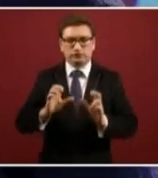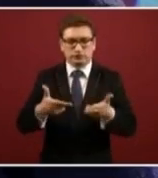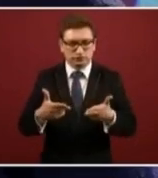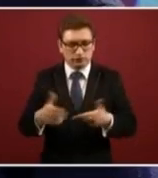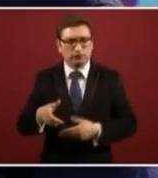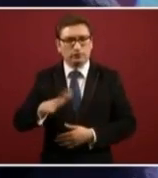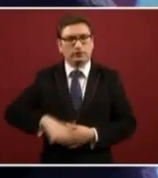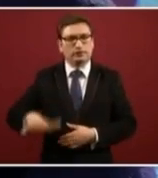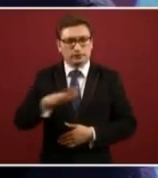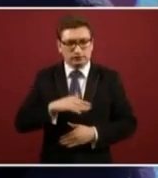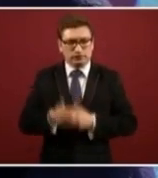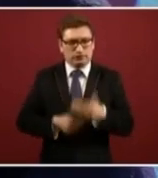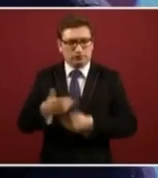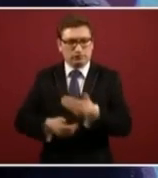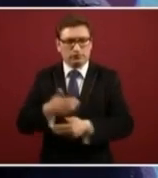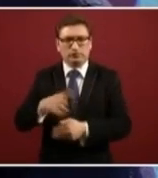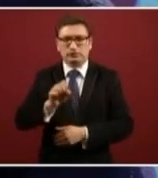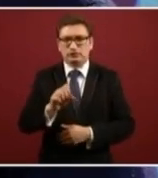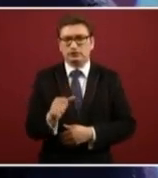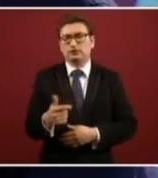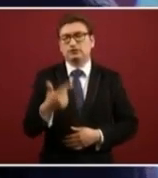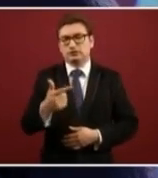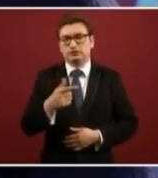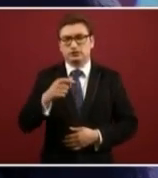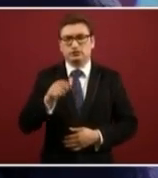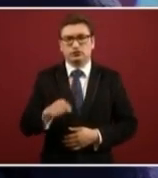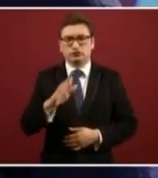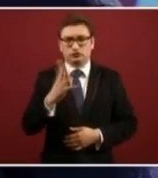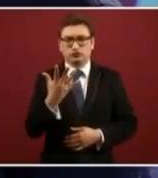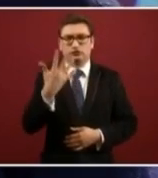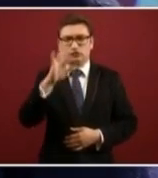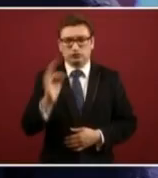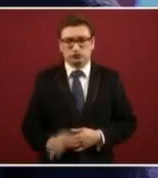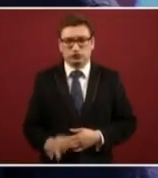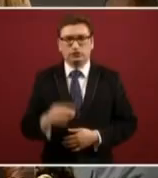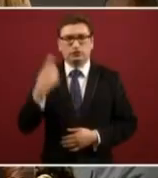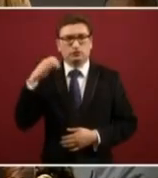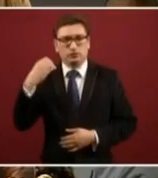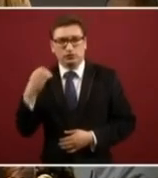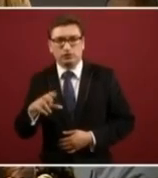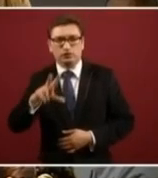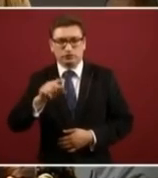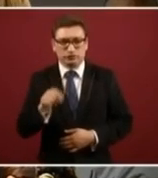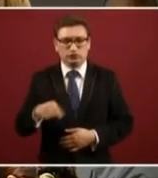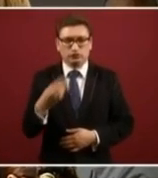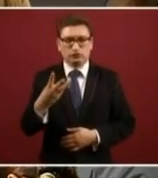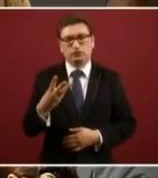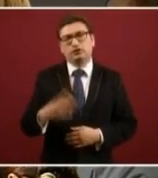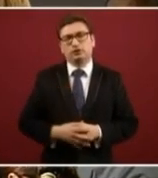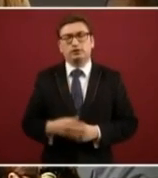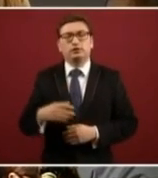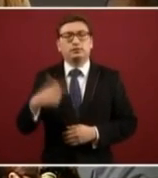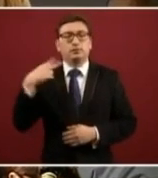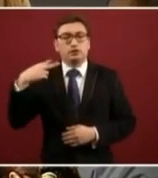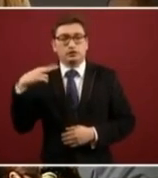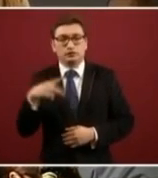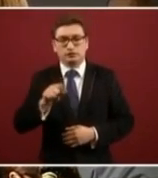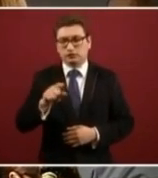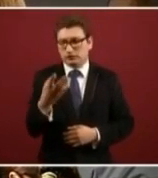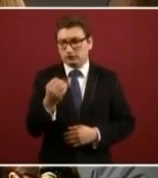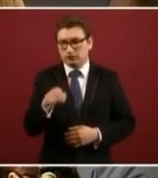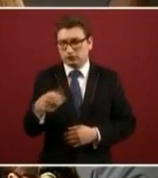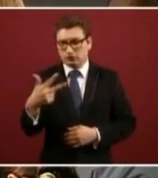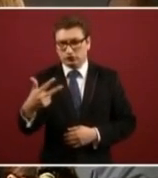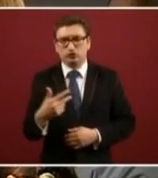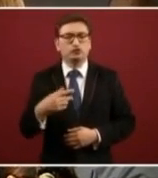se ha tenido un avance al día de hoy de 67.5, para Oaxaca 80.3, para Veracruz